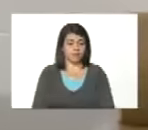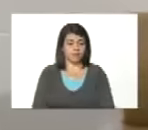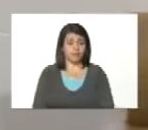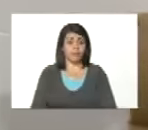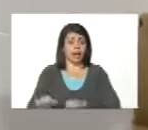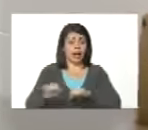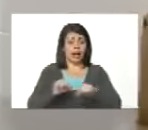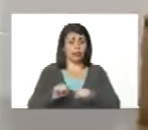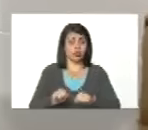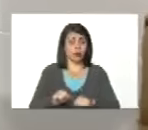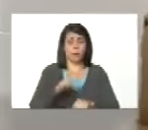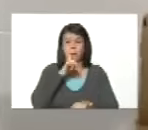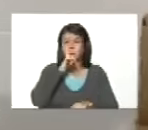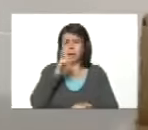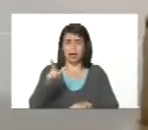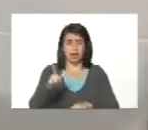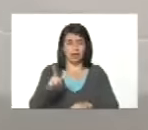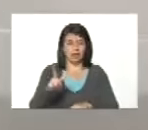de acción canalla,